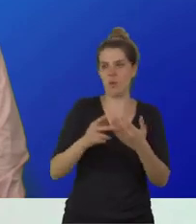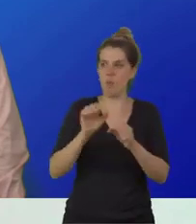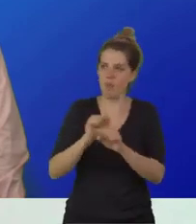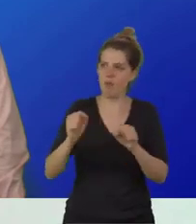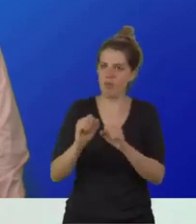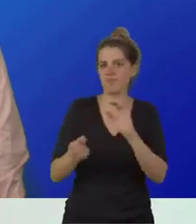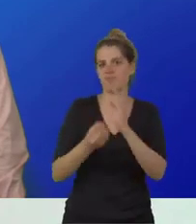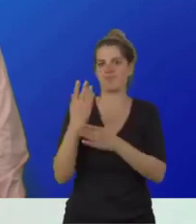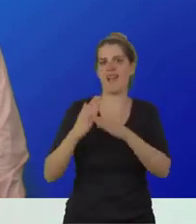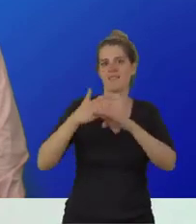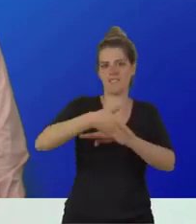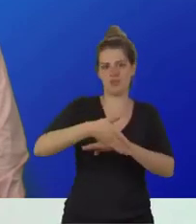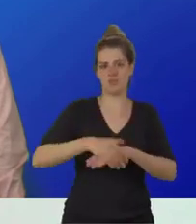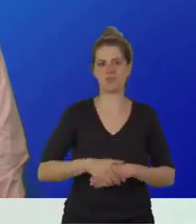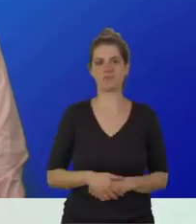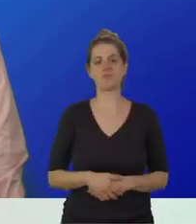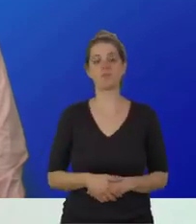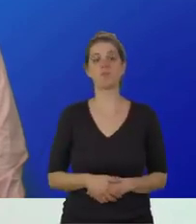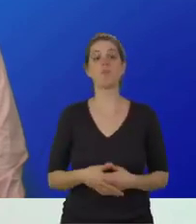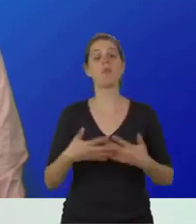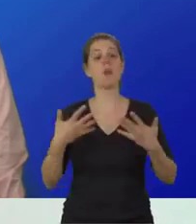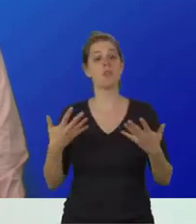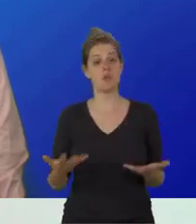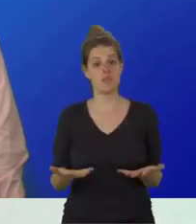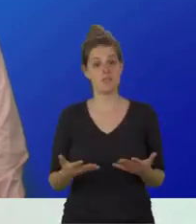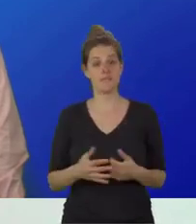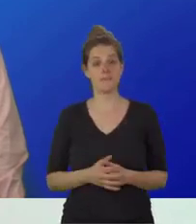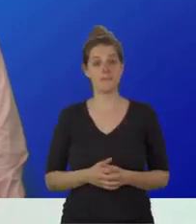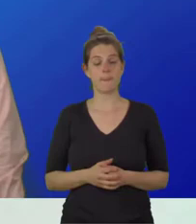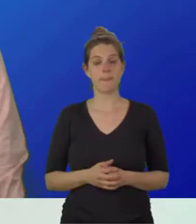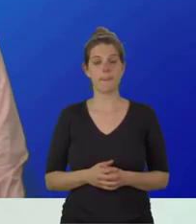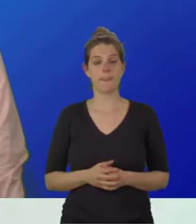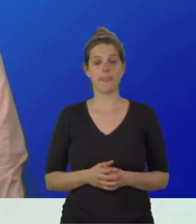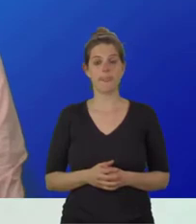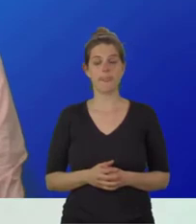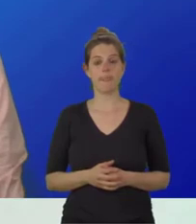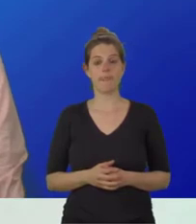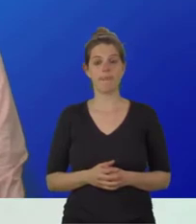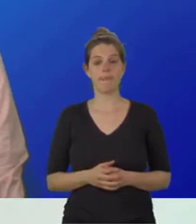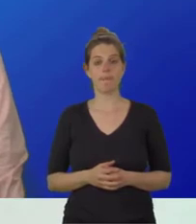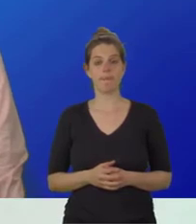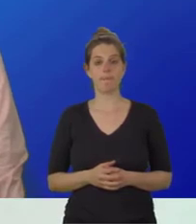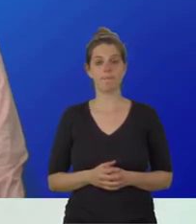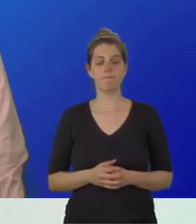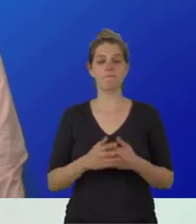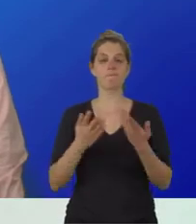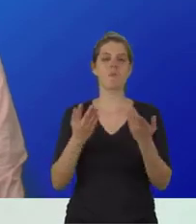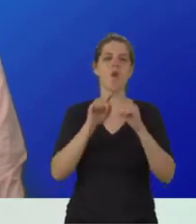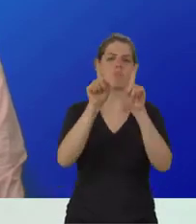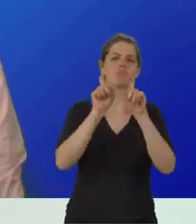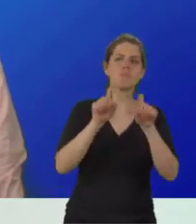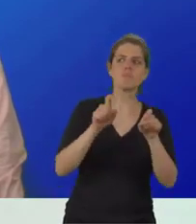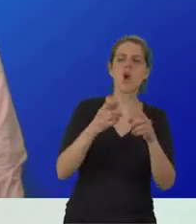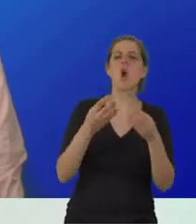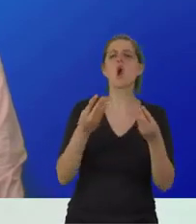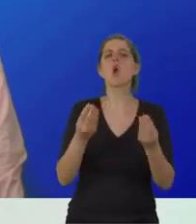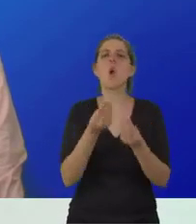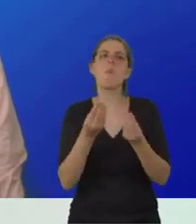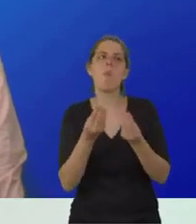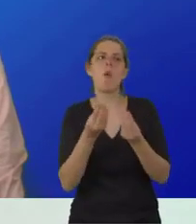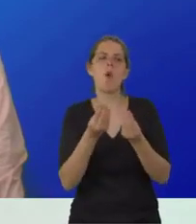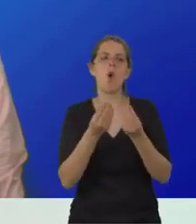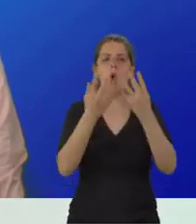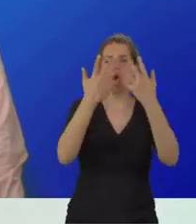acceso. Entonces, frente a la pregunta de cómo se pueden gestionar